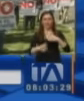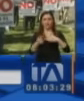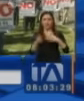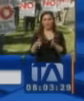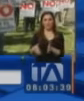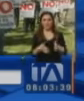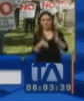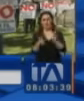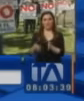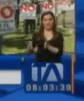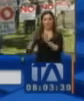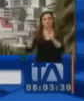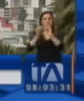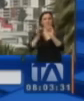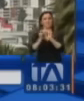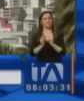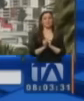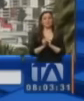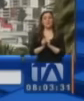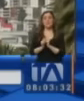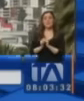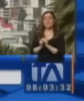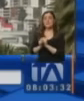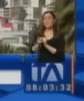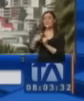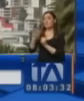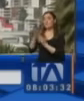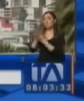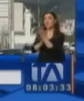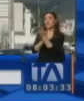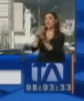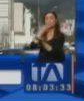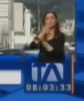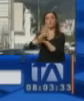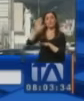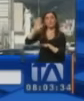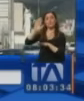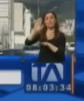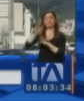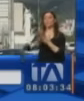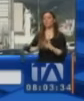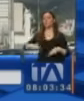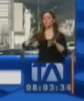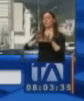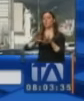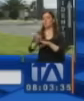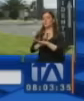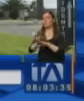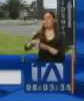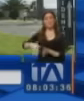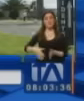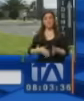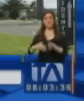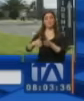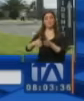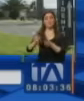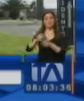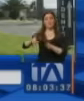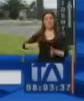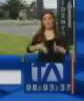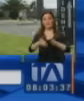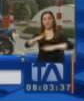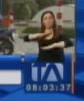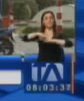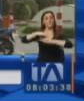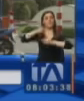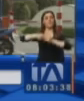la promesa de este proyecto, según entiendo, es que sea como una arteria más de todo el corredor vial sobre la capital.